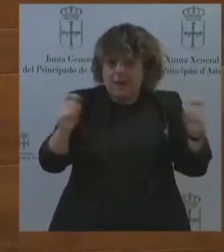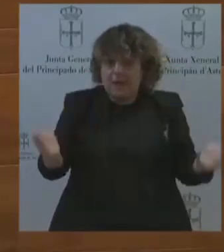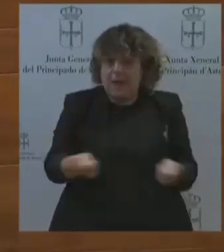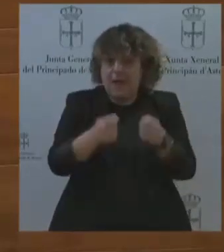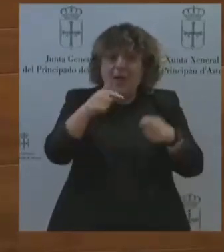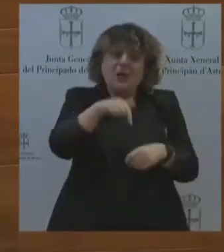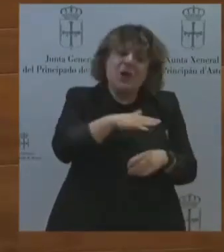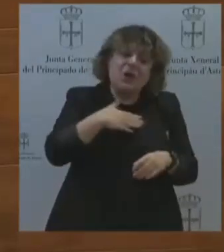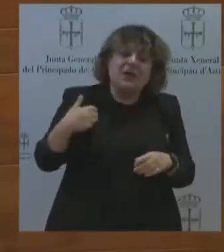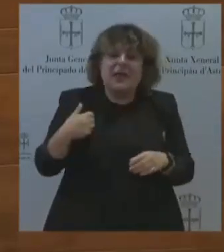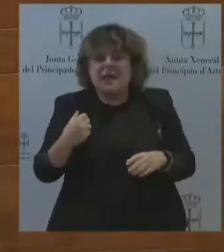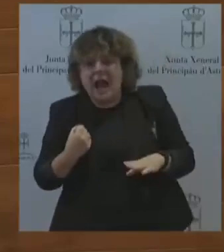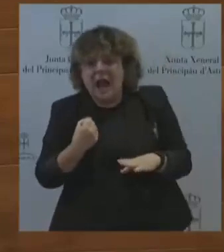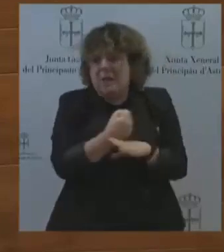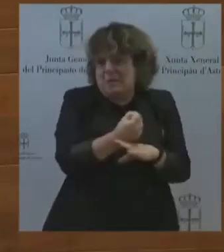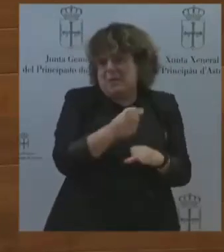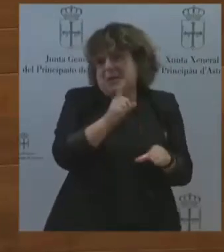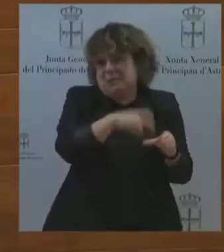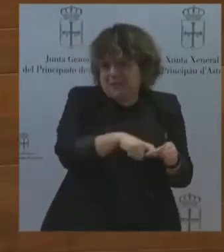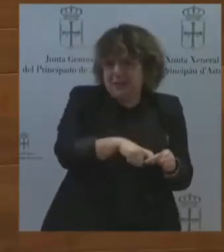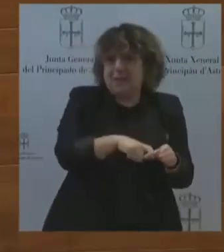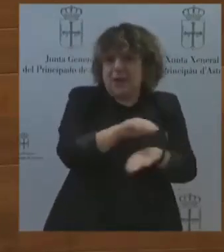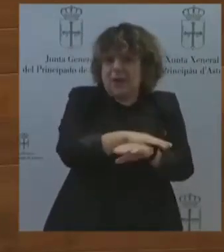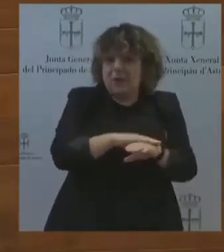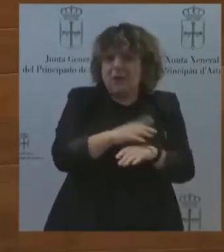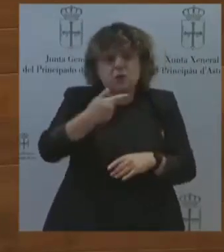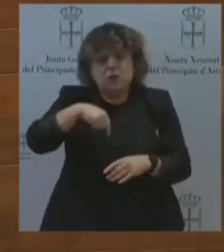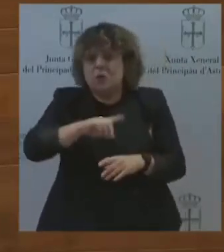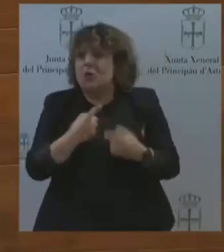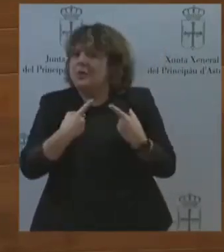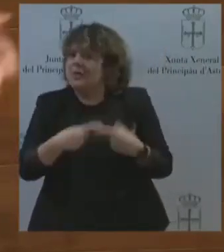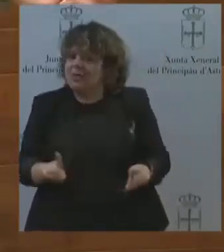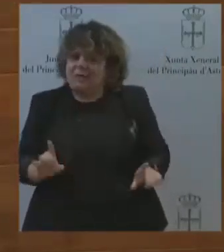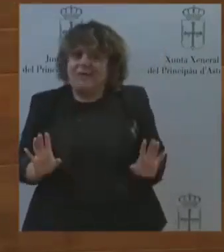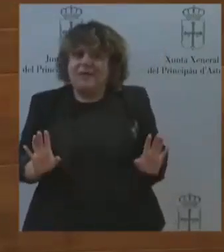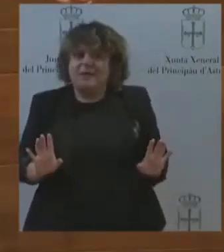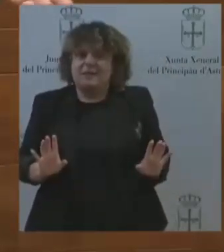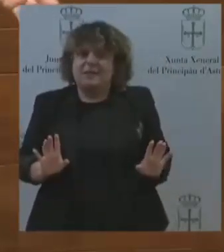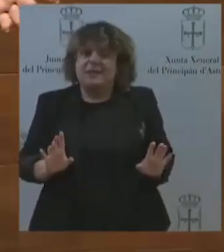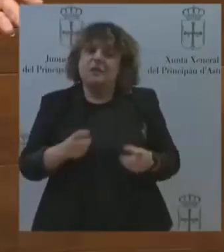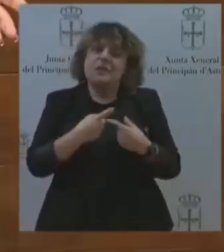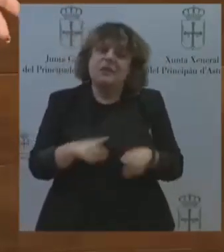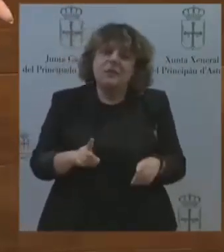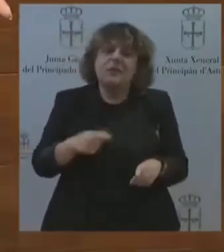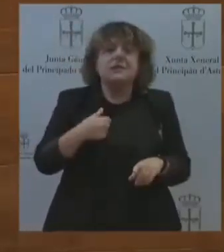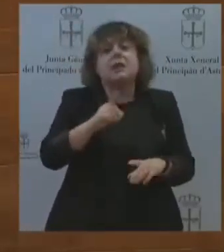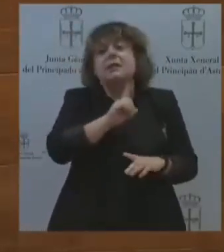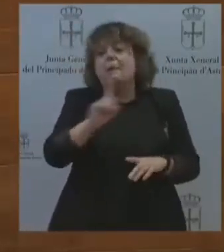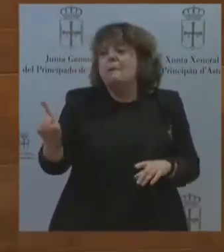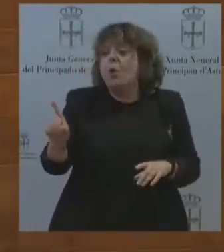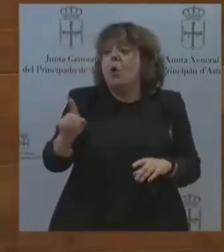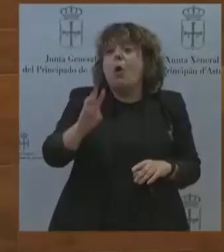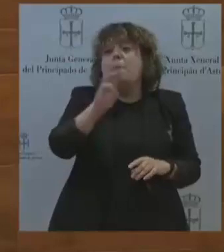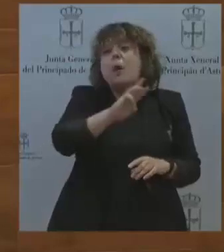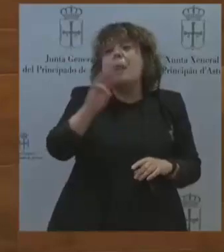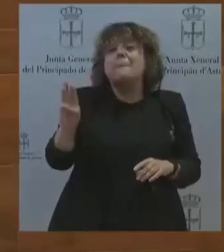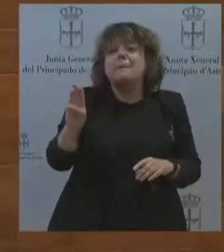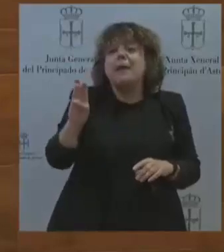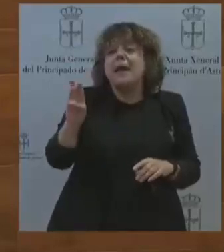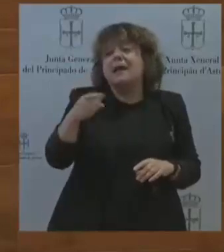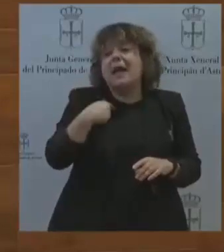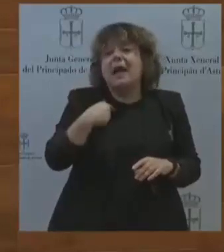Nosotros no somos así. Tampoco vamos a ser como el Partido Popular, que le ha puesto al PSOE una alfombra roja desde el momento en